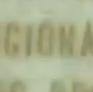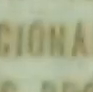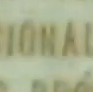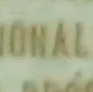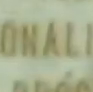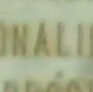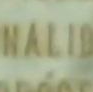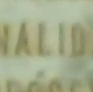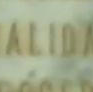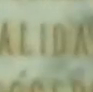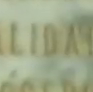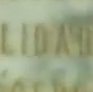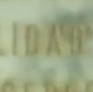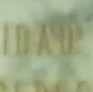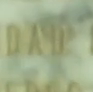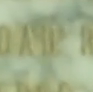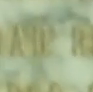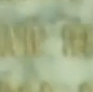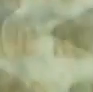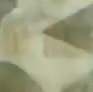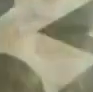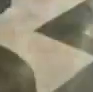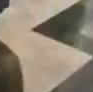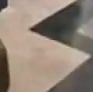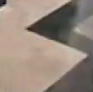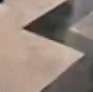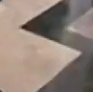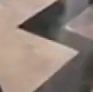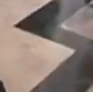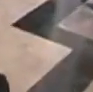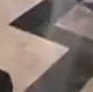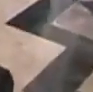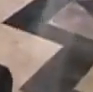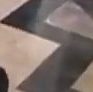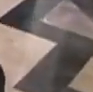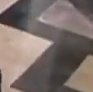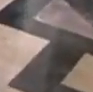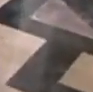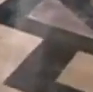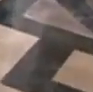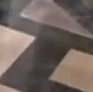Himno Nacional de la República Bolivariana de Venezuela.